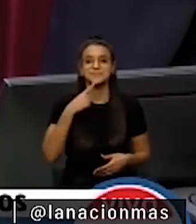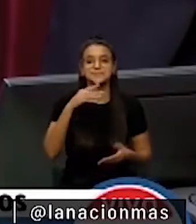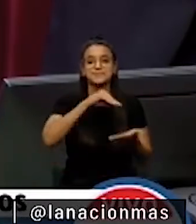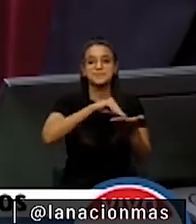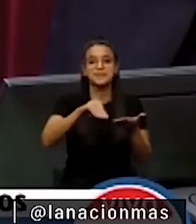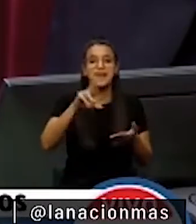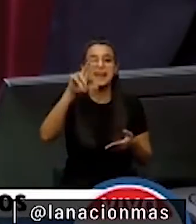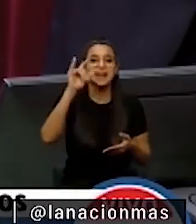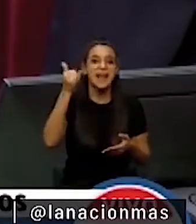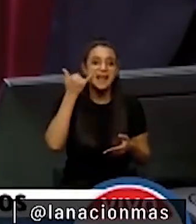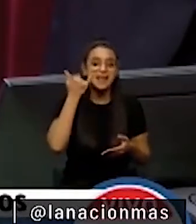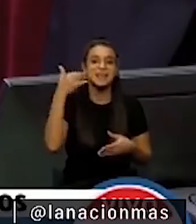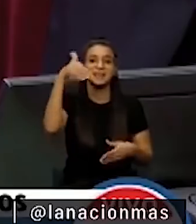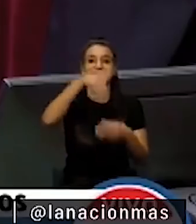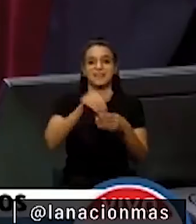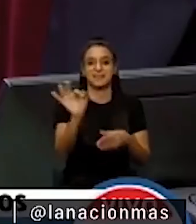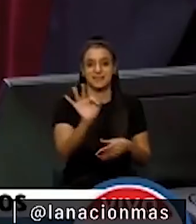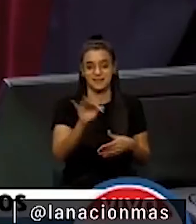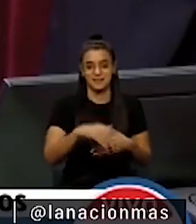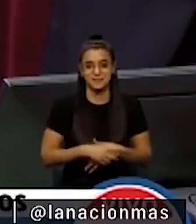Diputada Rey, es abstención.